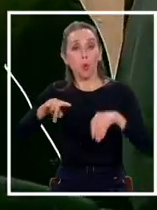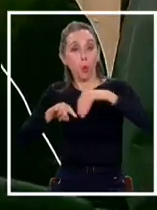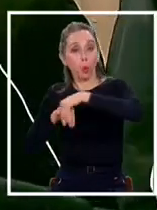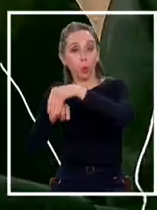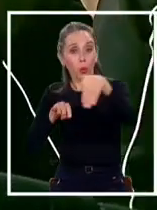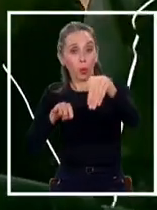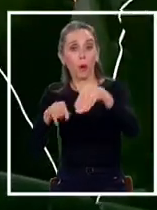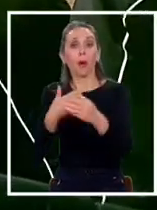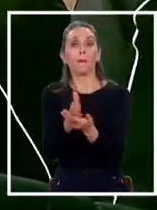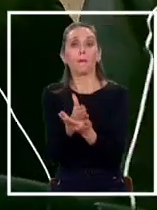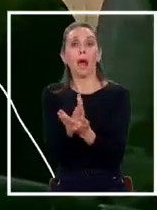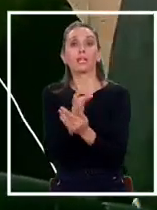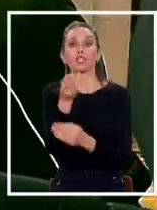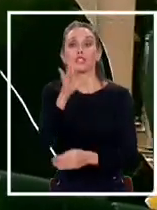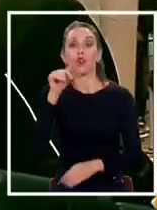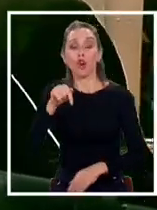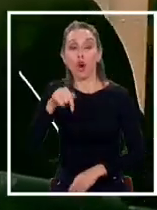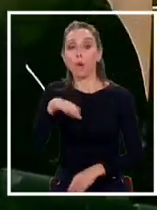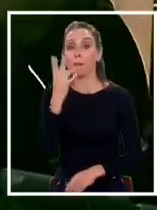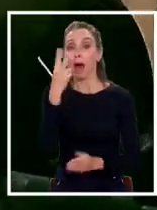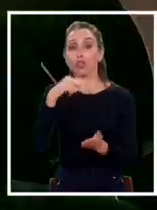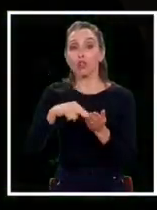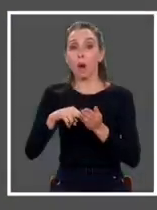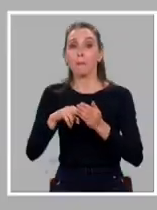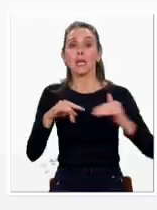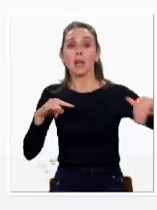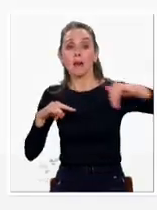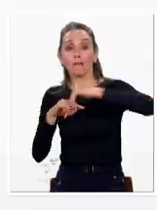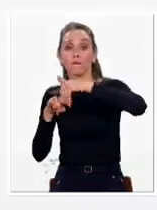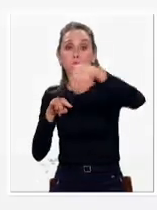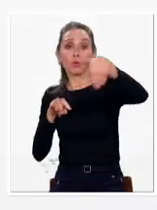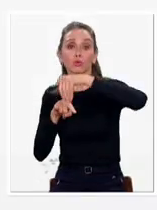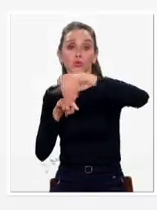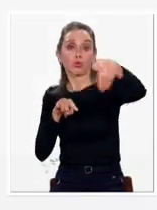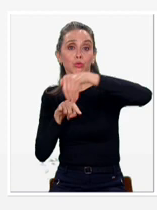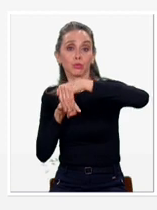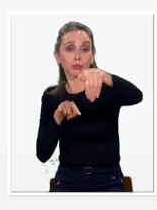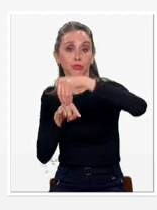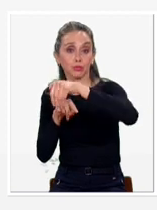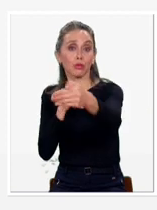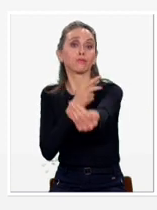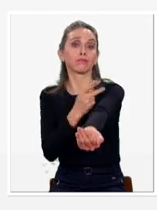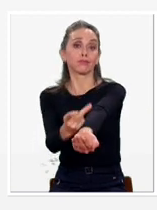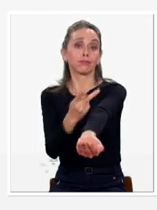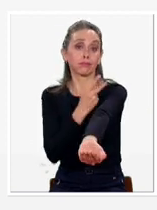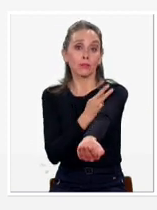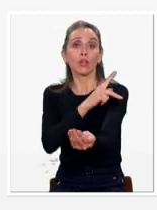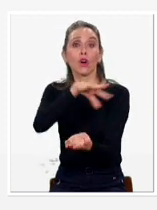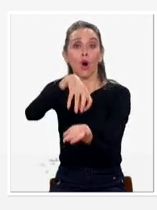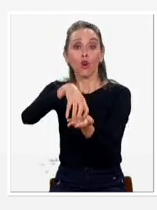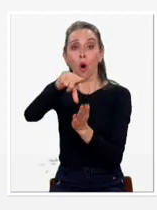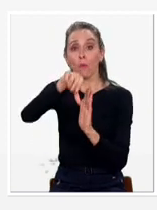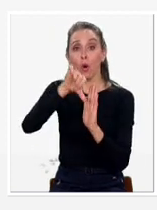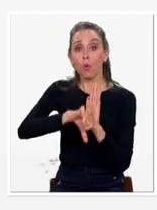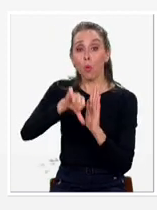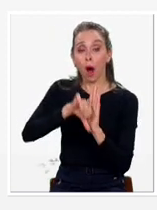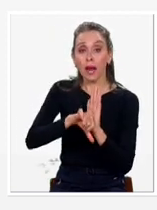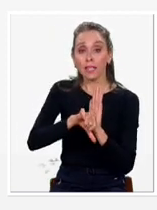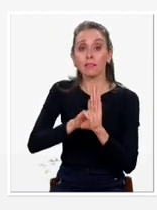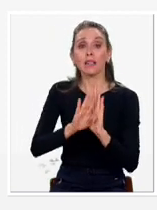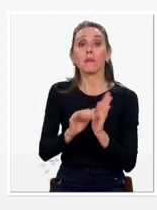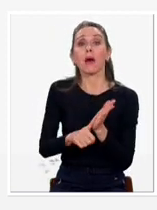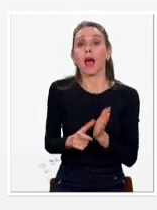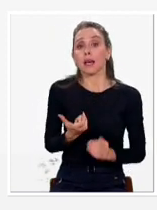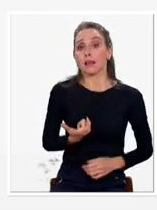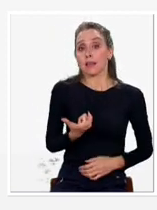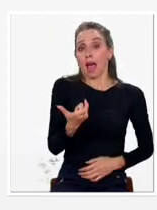más planificadas solo para el día de hoy, más de 2.000 salidas. Y para las personas que se encuentren en una comuna en cuarentena, simplemente deben portar